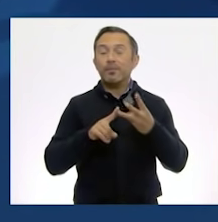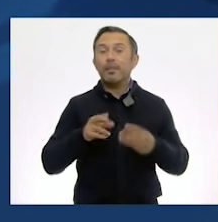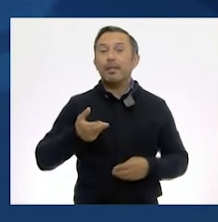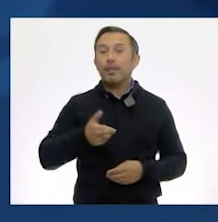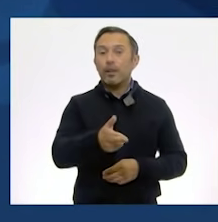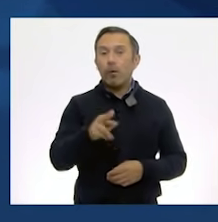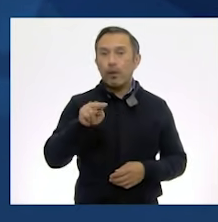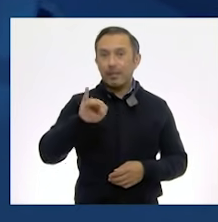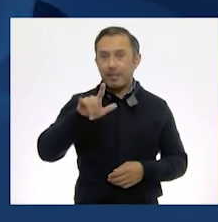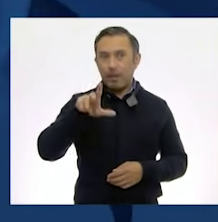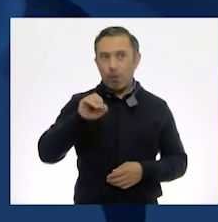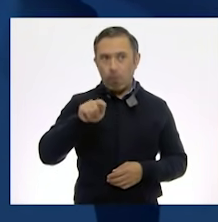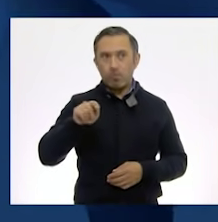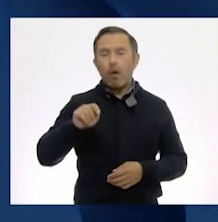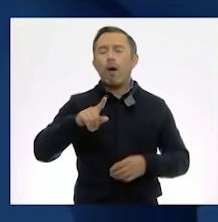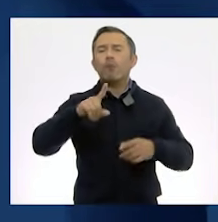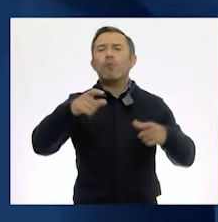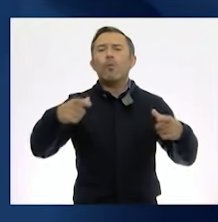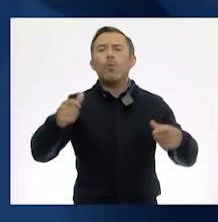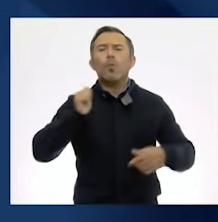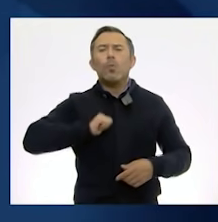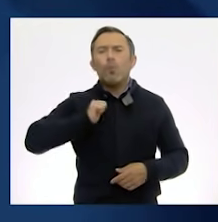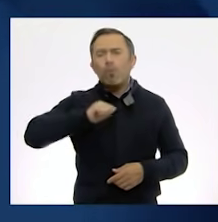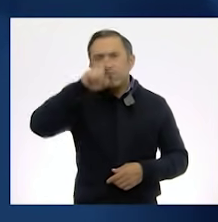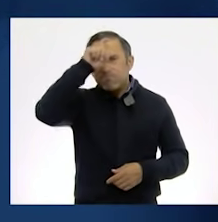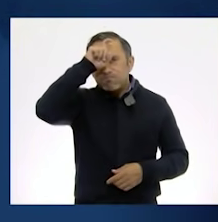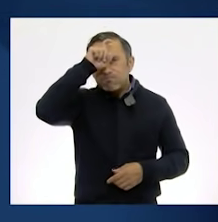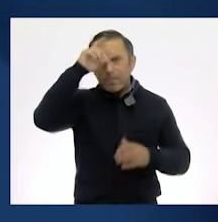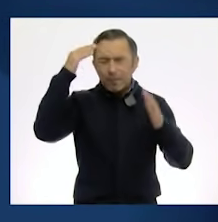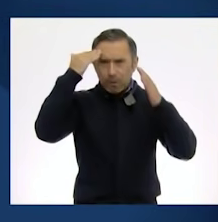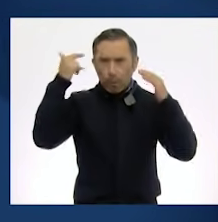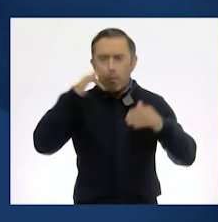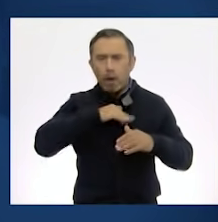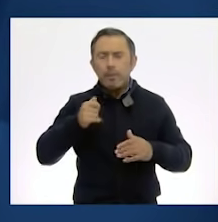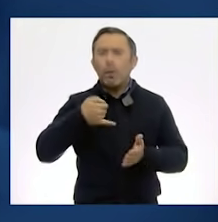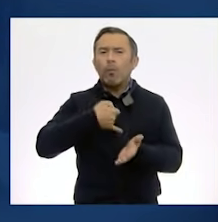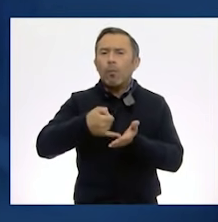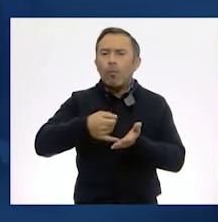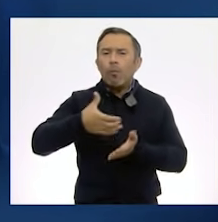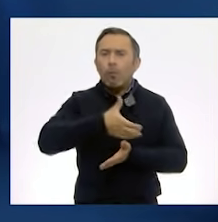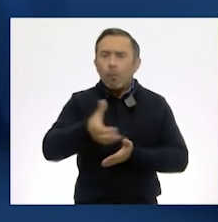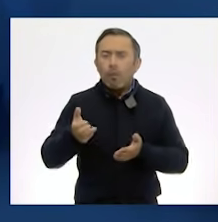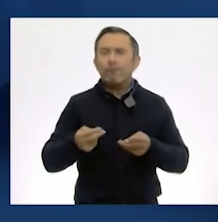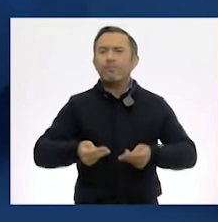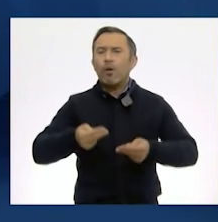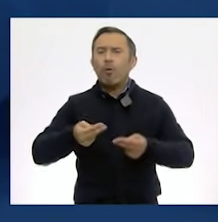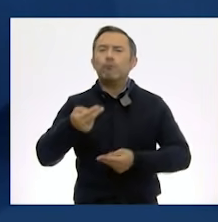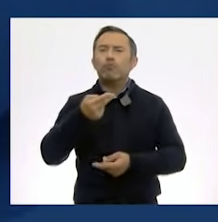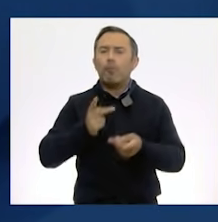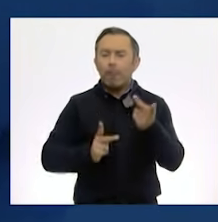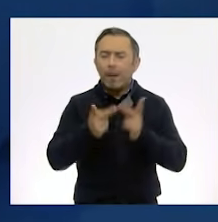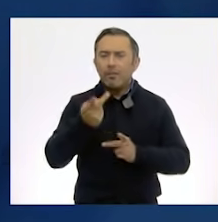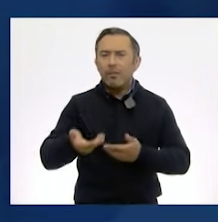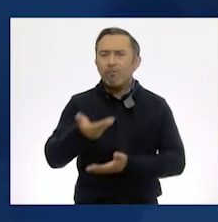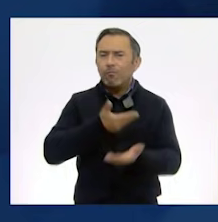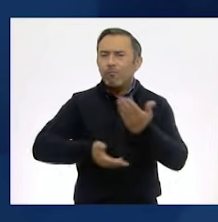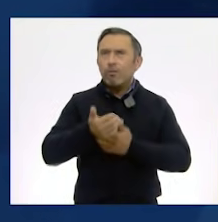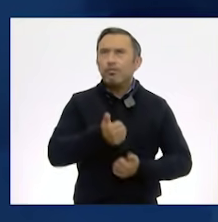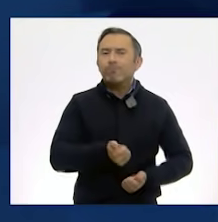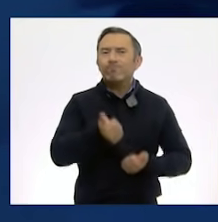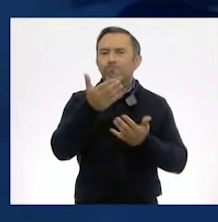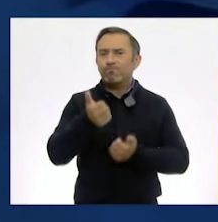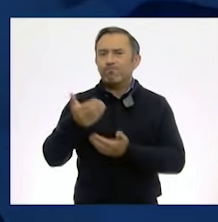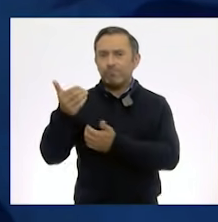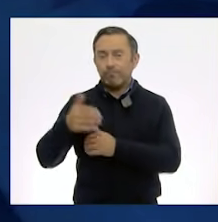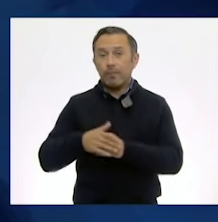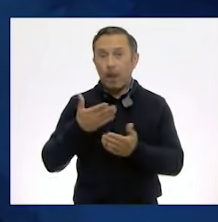la civilización egipcia aprovechara sus cauces para la agricultura y el comercio. Y ahora están viendo ustedes en sus